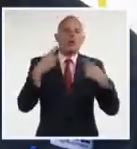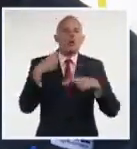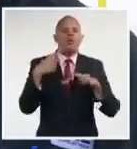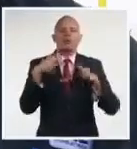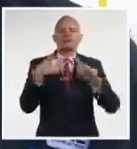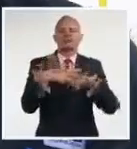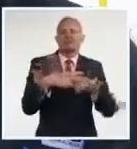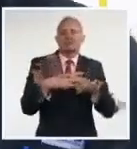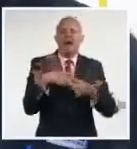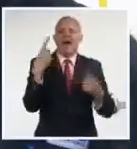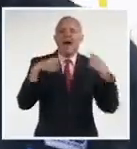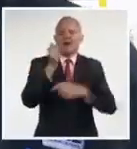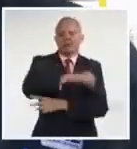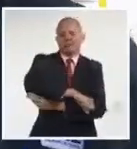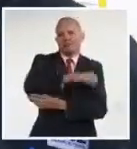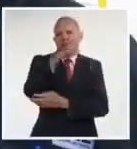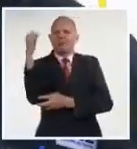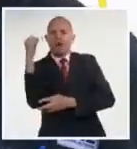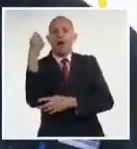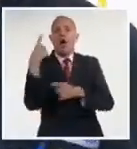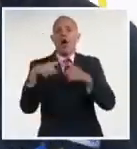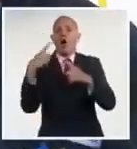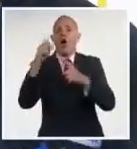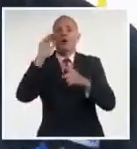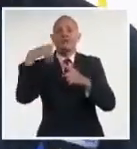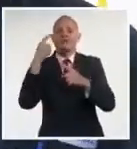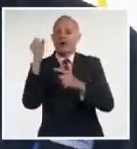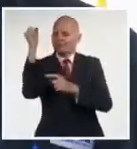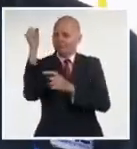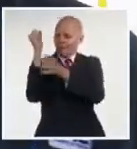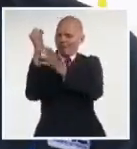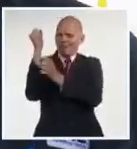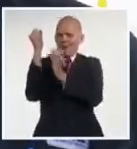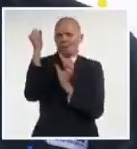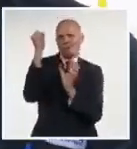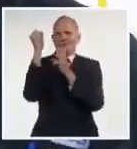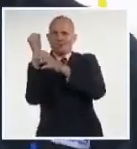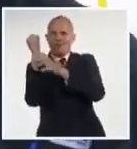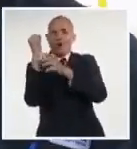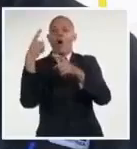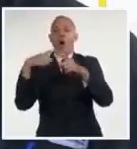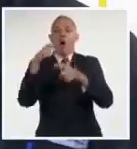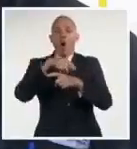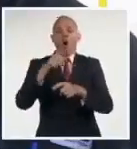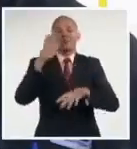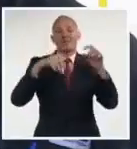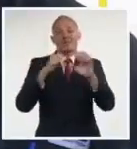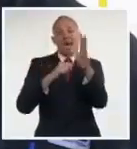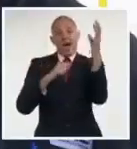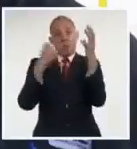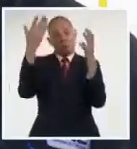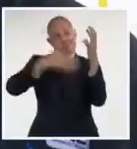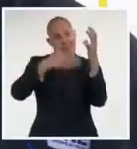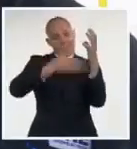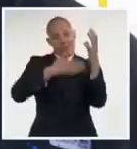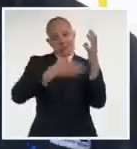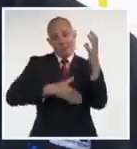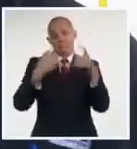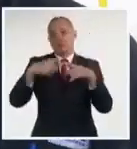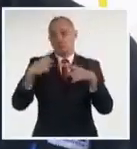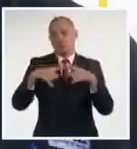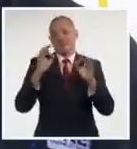suelo, parar postes, montar transformadores. Estamos haciendo de todo y estamos logrando las cosas, calentando